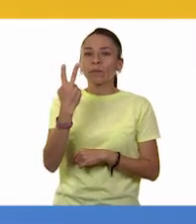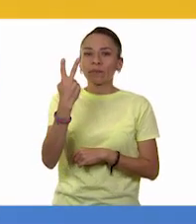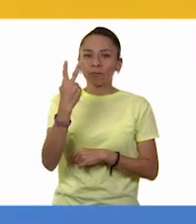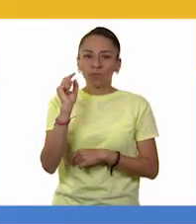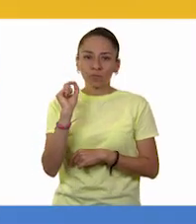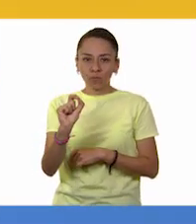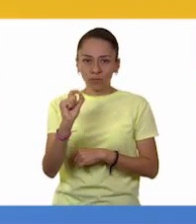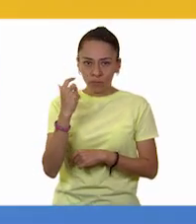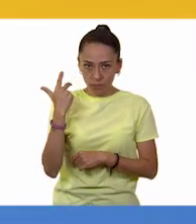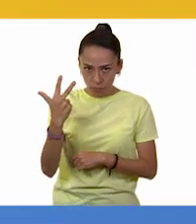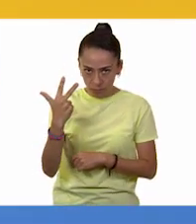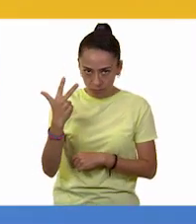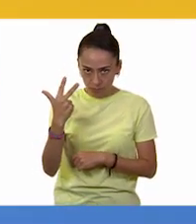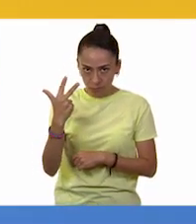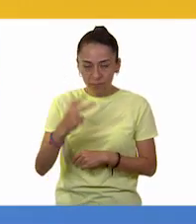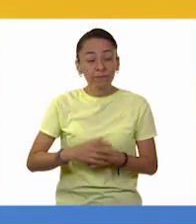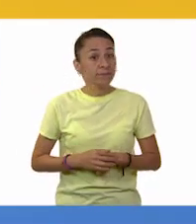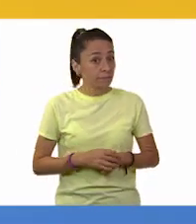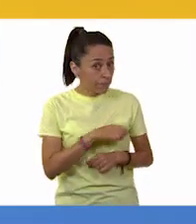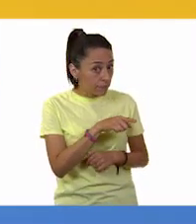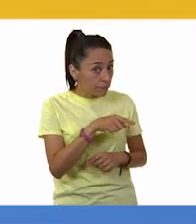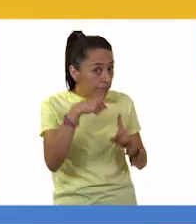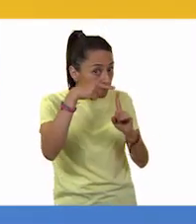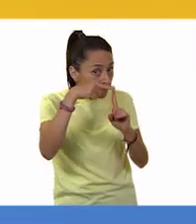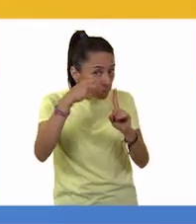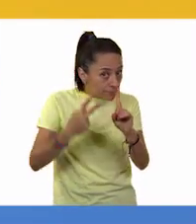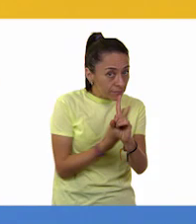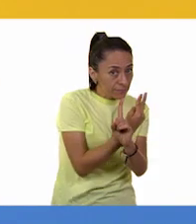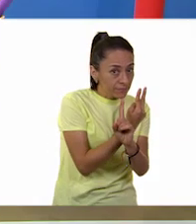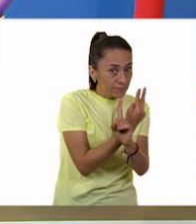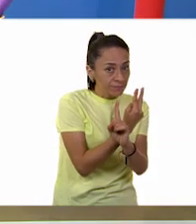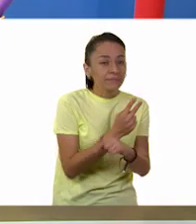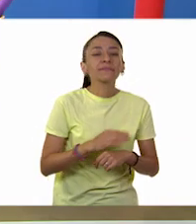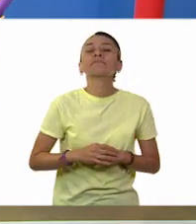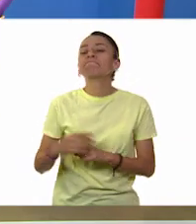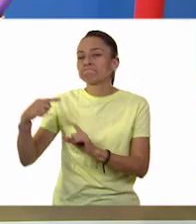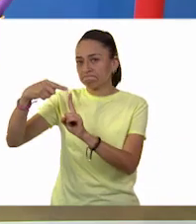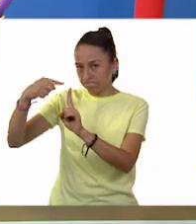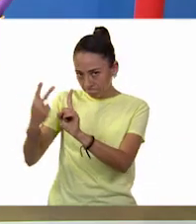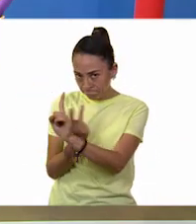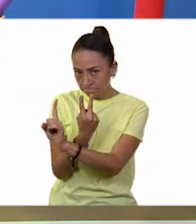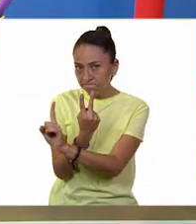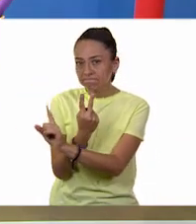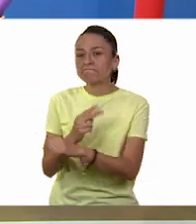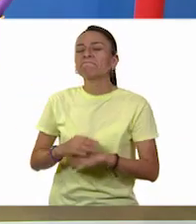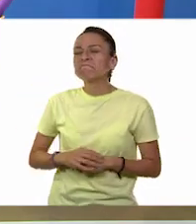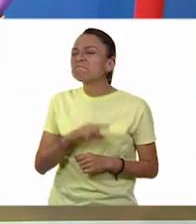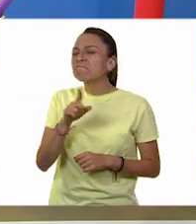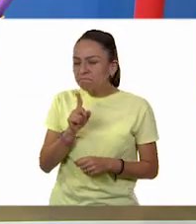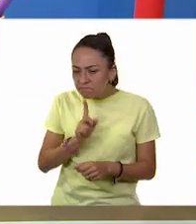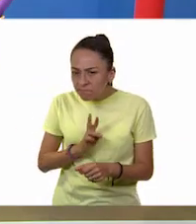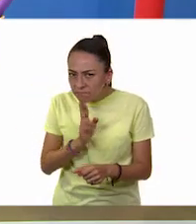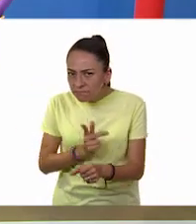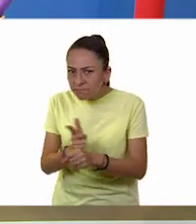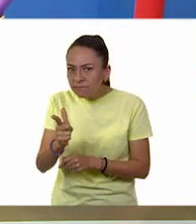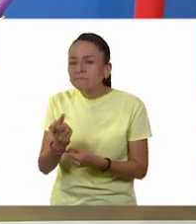52.8. Entre 2. Y ahora esto lo vamos a dividir entre 2 y nos va a dar